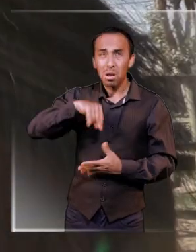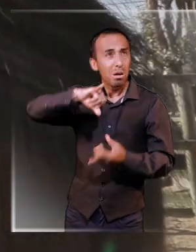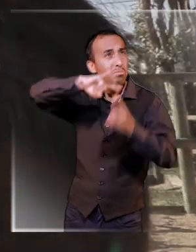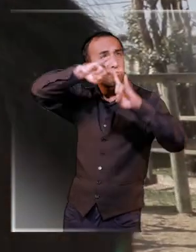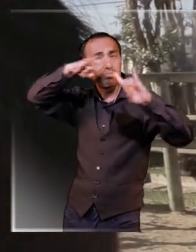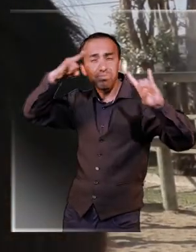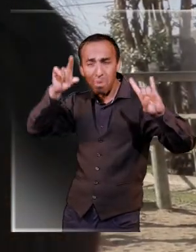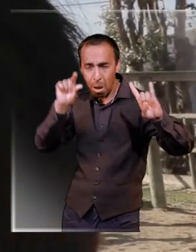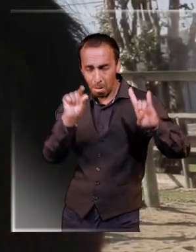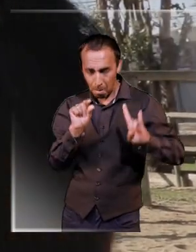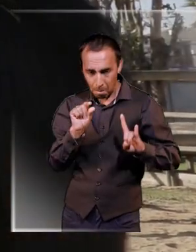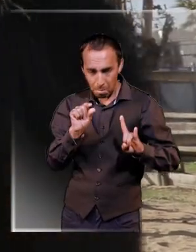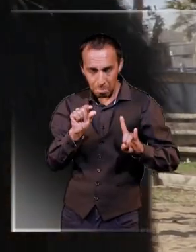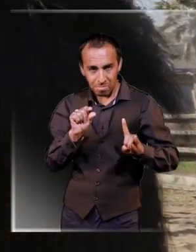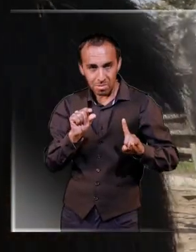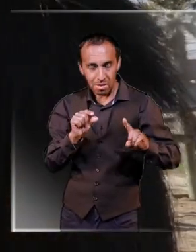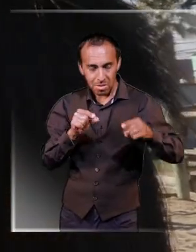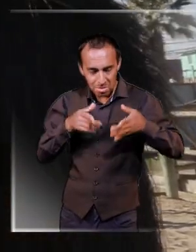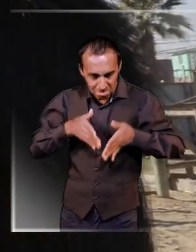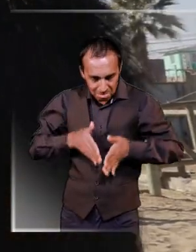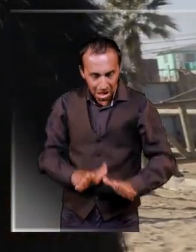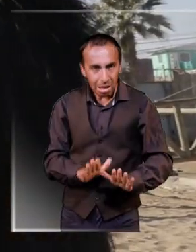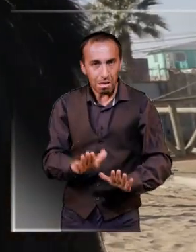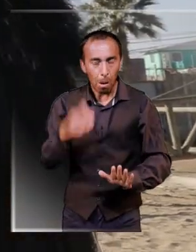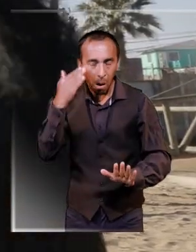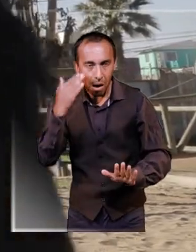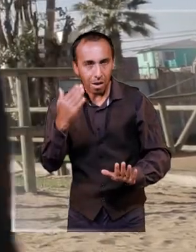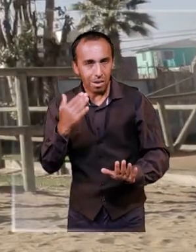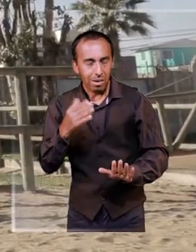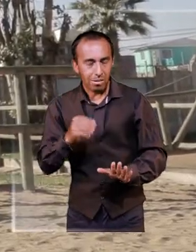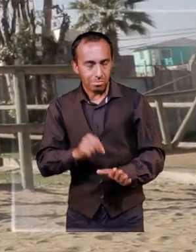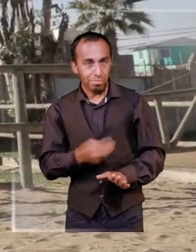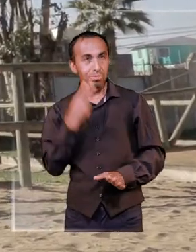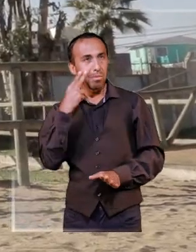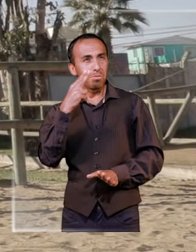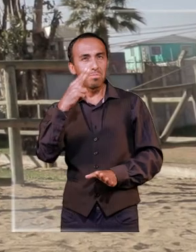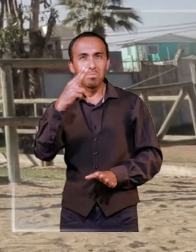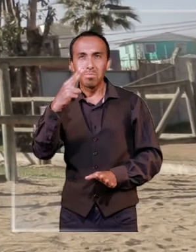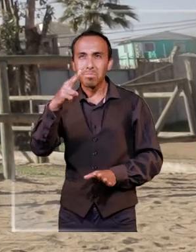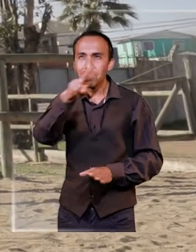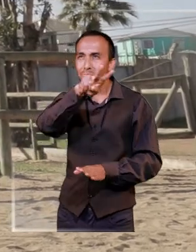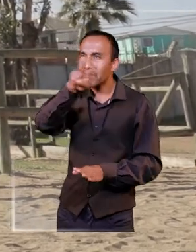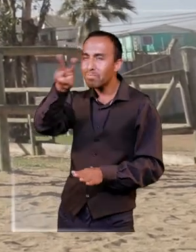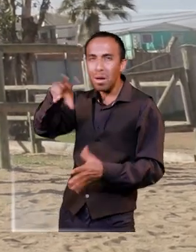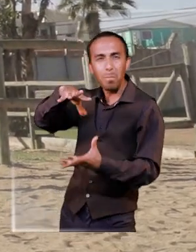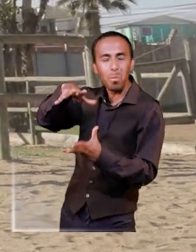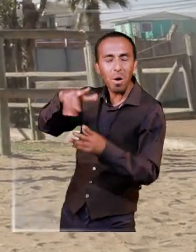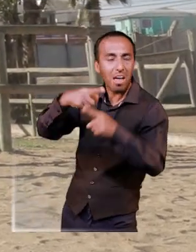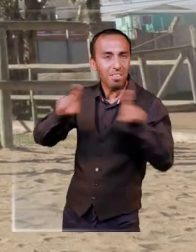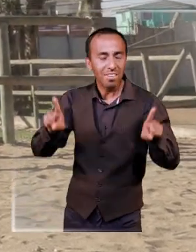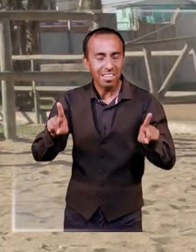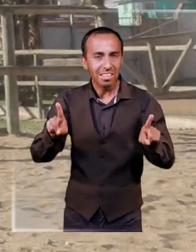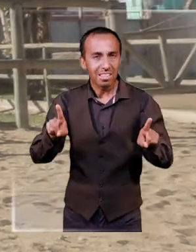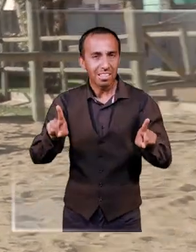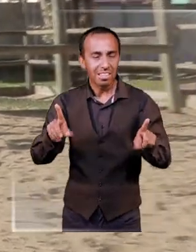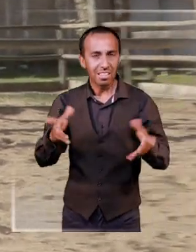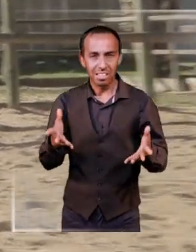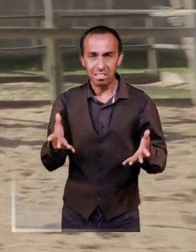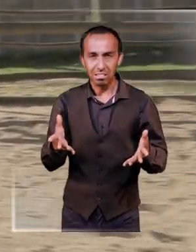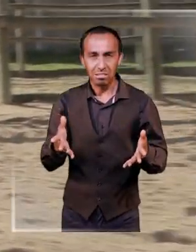muy pequeñito en el universo. Entonces llegan estos niños con una mirada de mundo tan distinta, con una forma de codificar las cosas tan